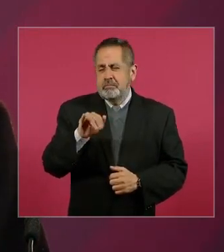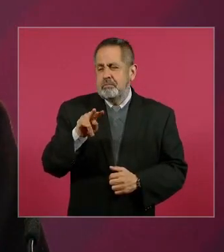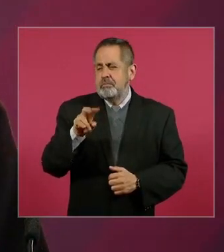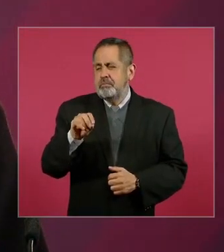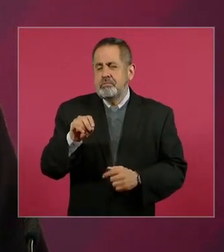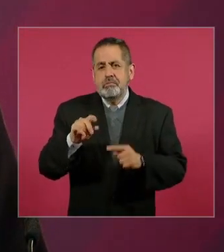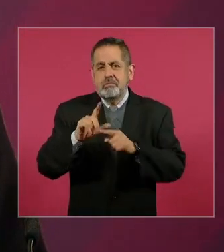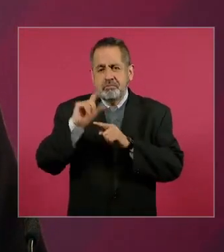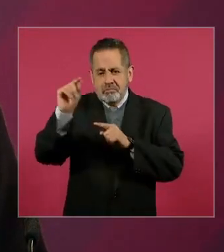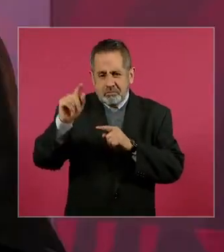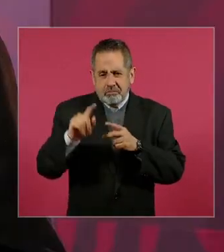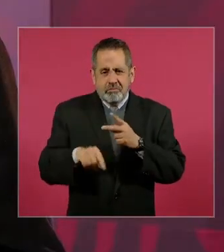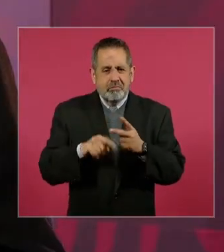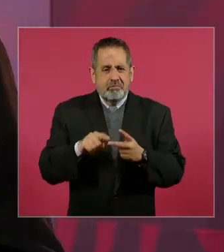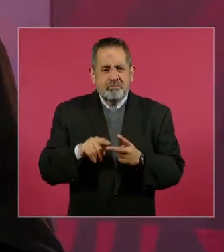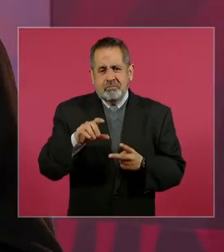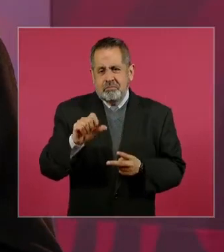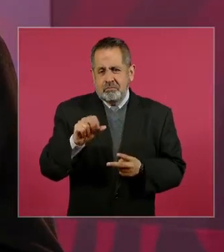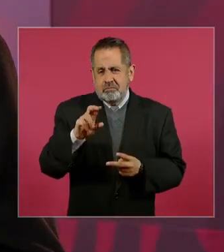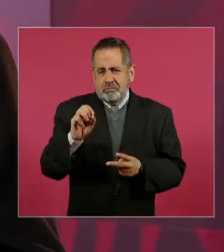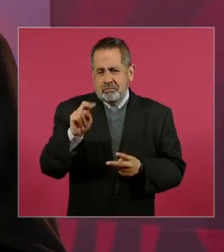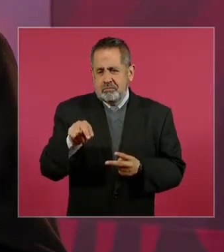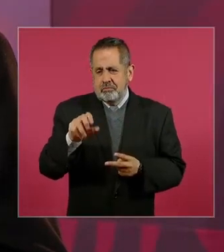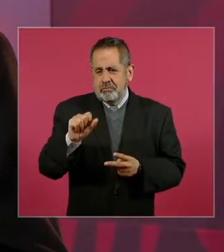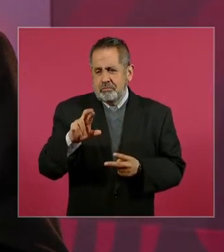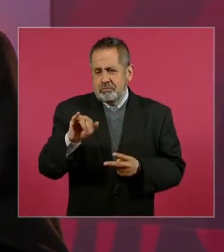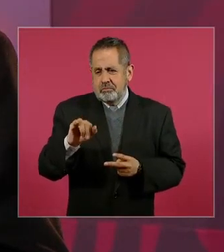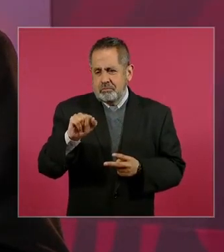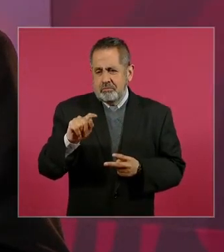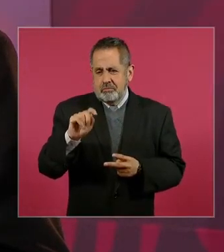con Carmen Aristegui,